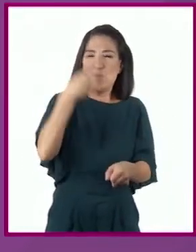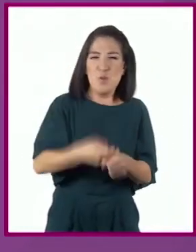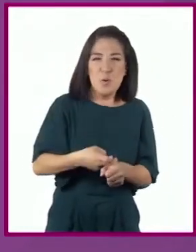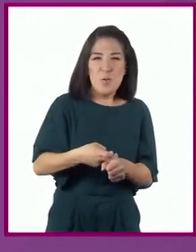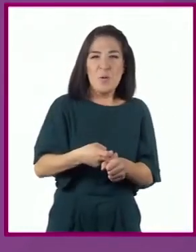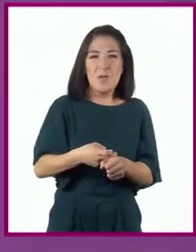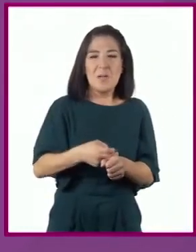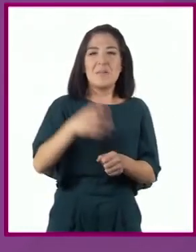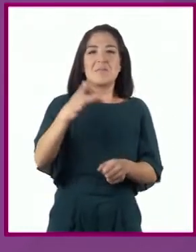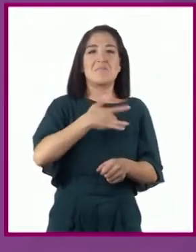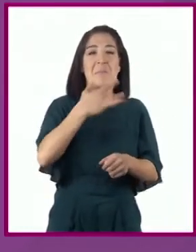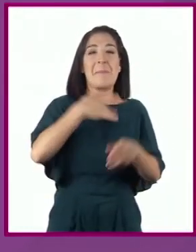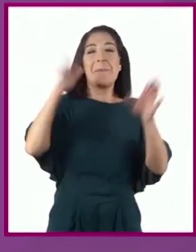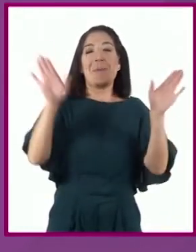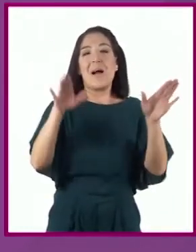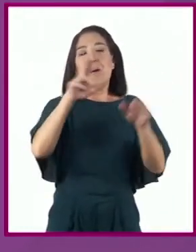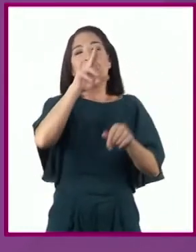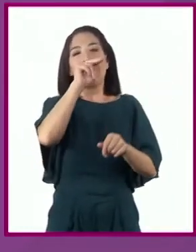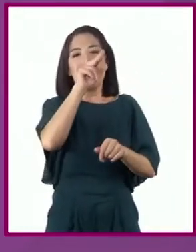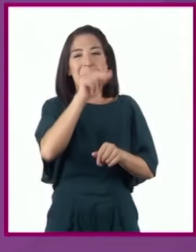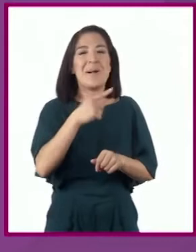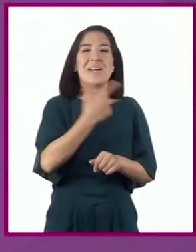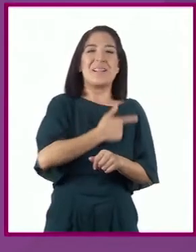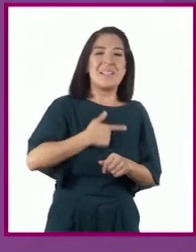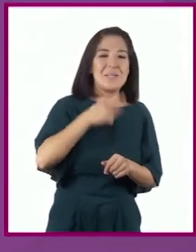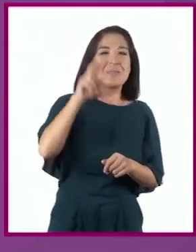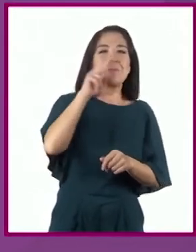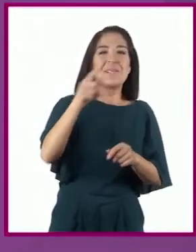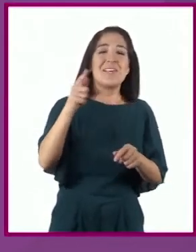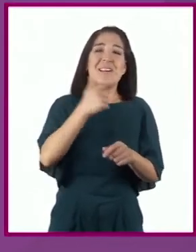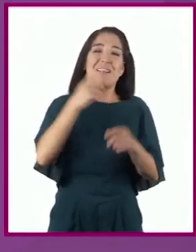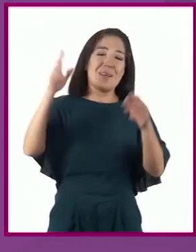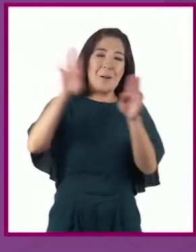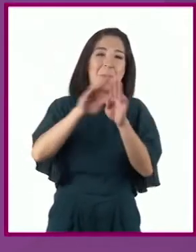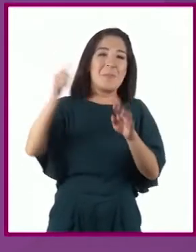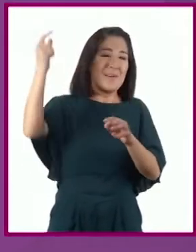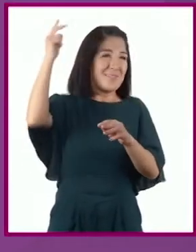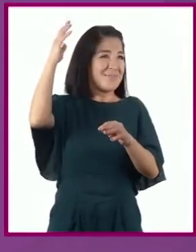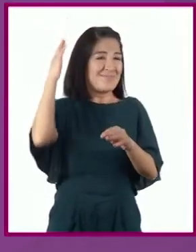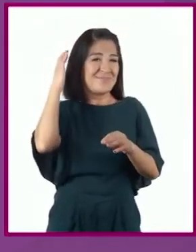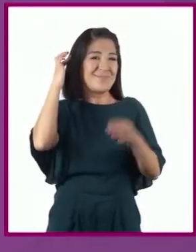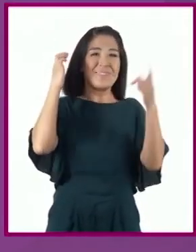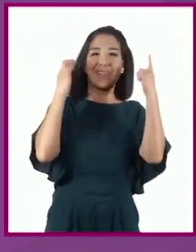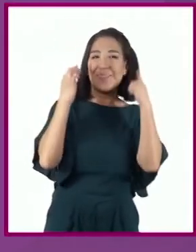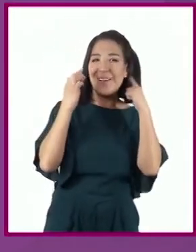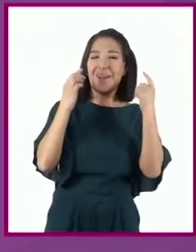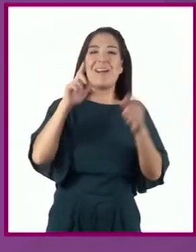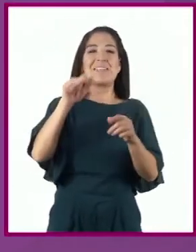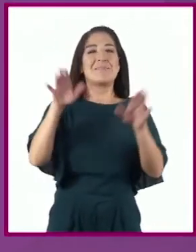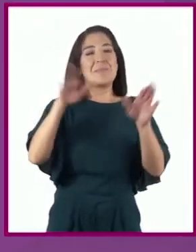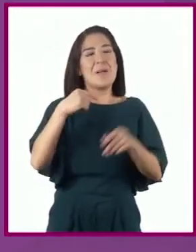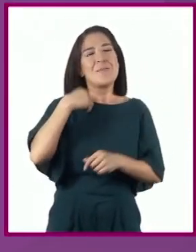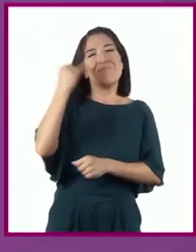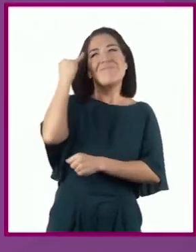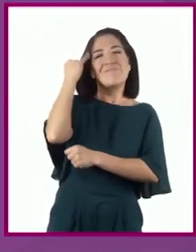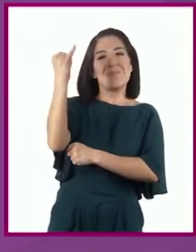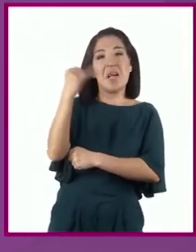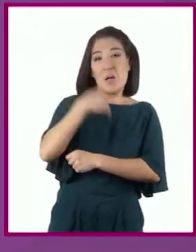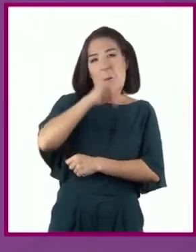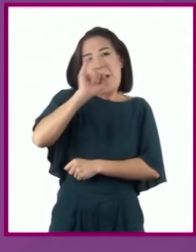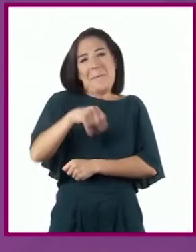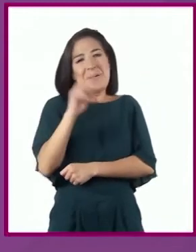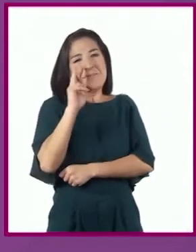pasan los pájaros y les gusta y se quedan. Me lo imagino nada más. Nunca lo he